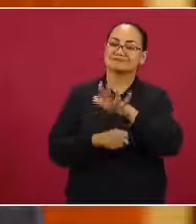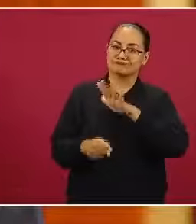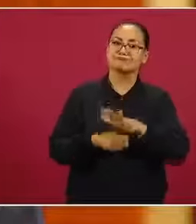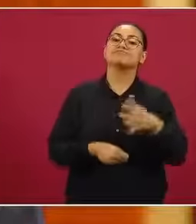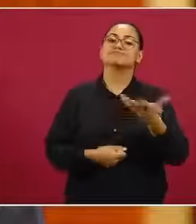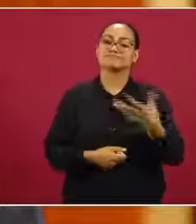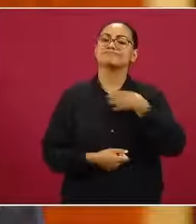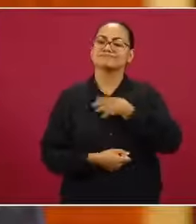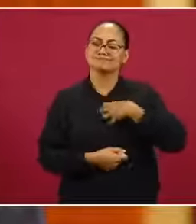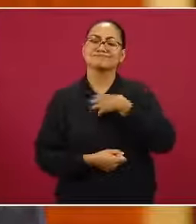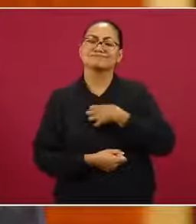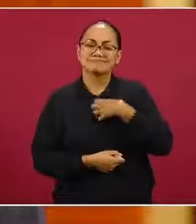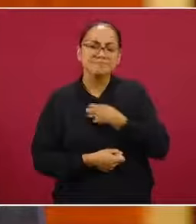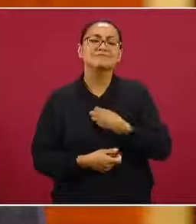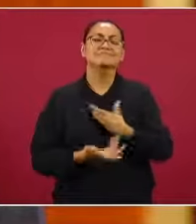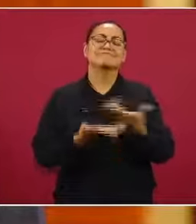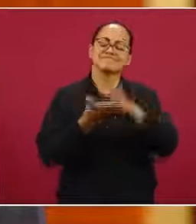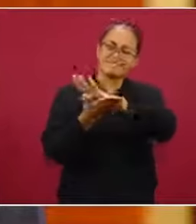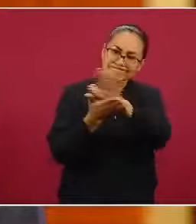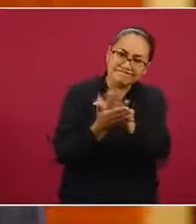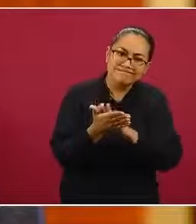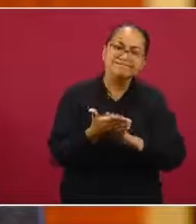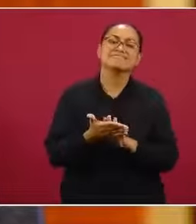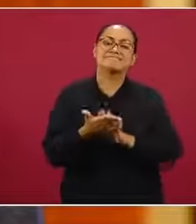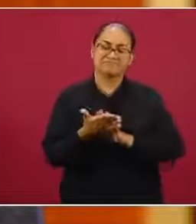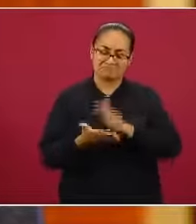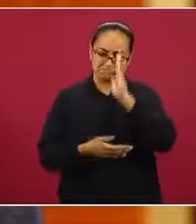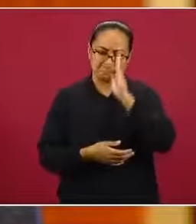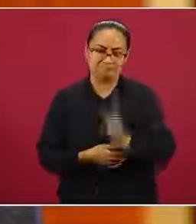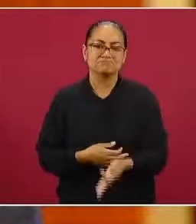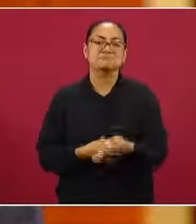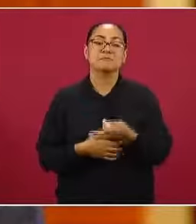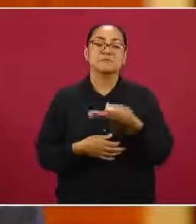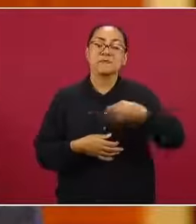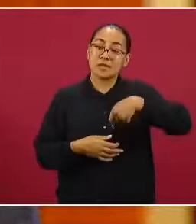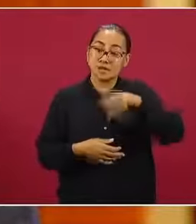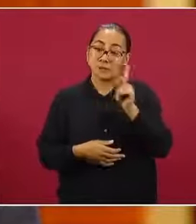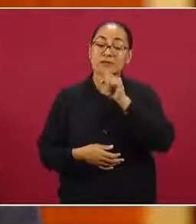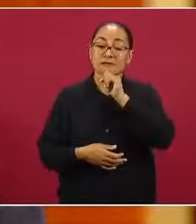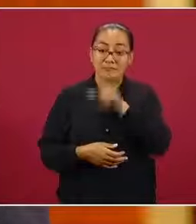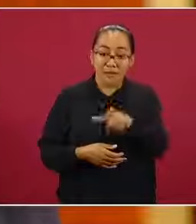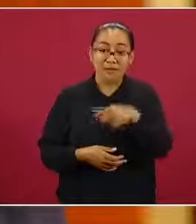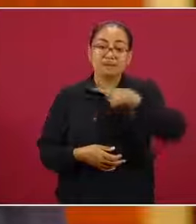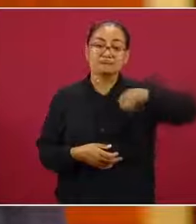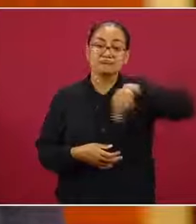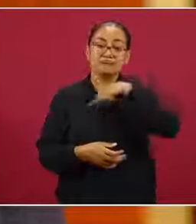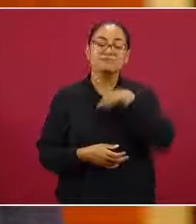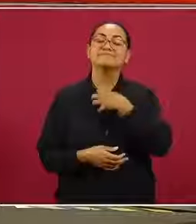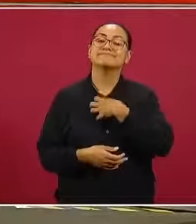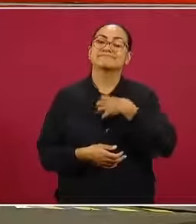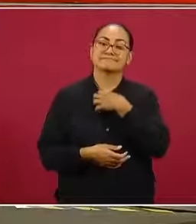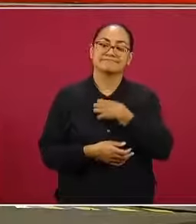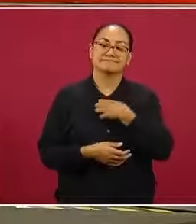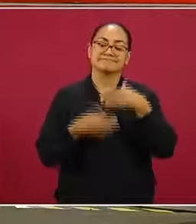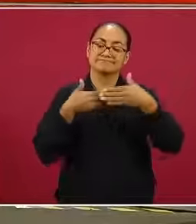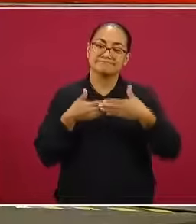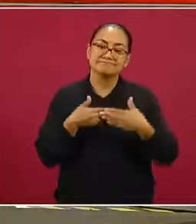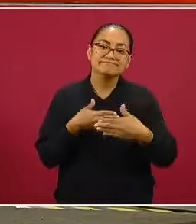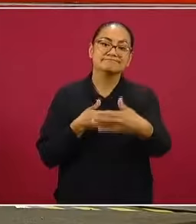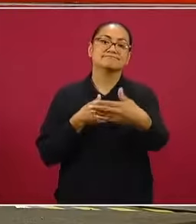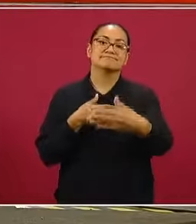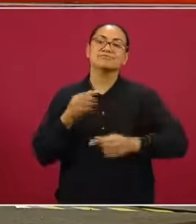la humildad debida, sino que nos entusiasma de identificar que estamos en el camino del consenso, el